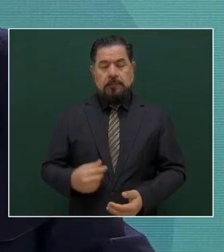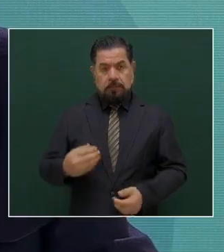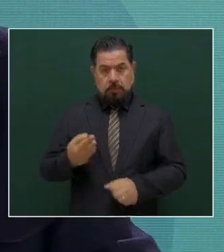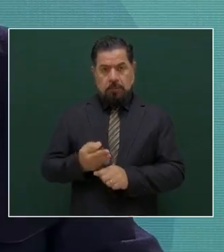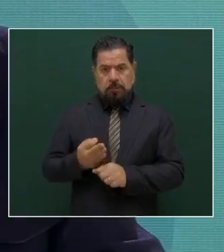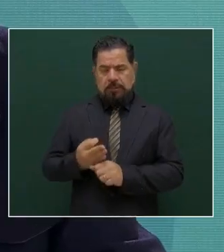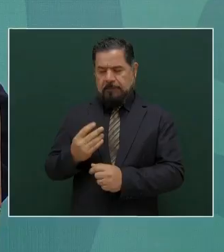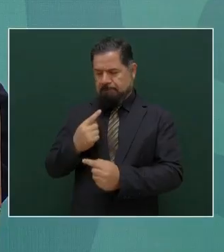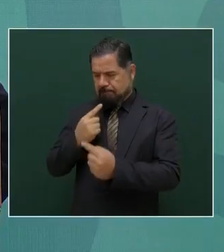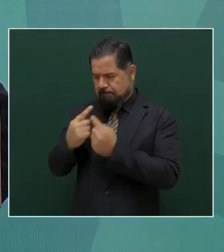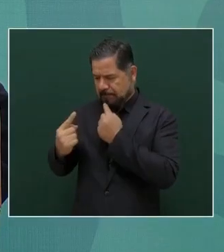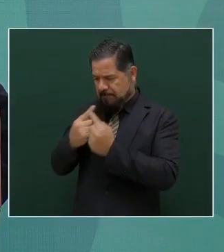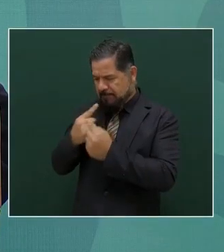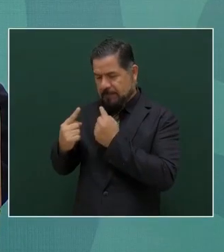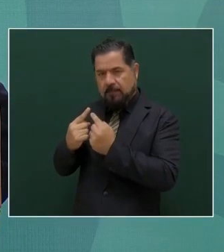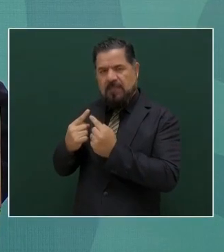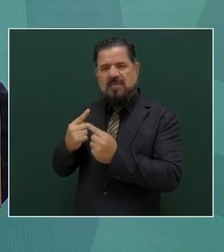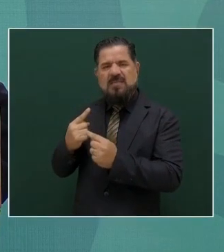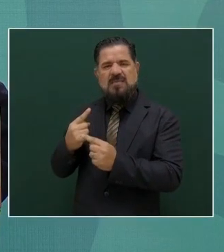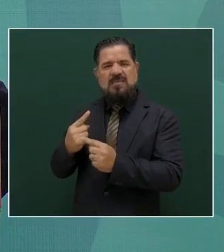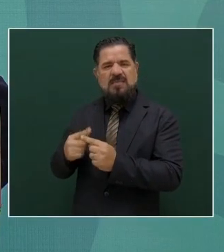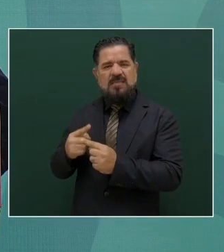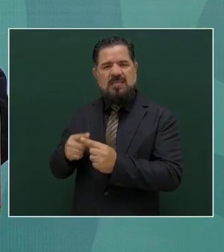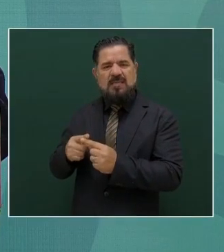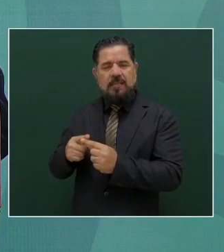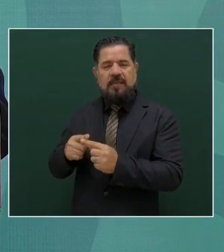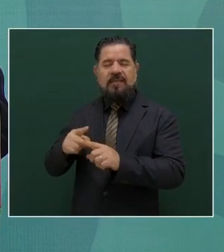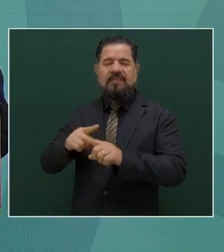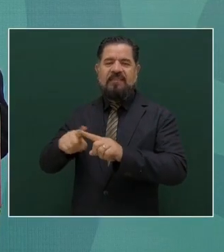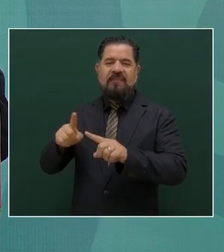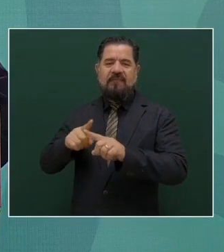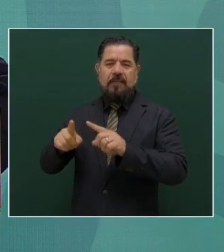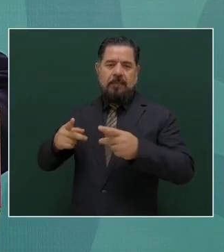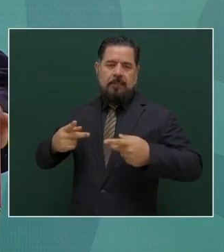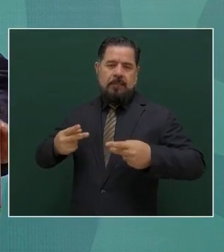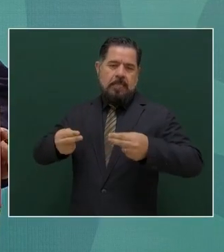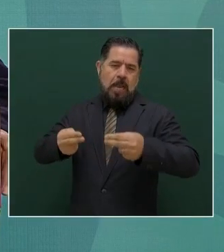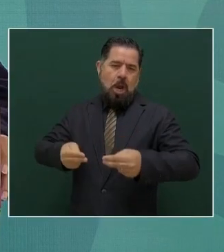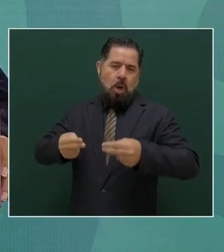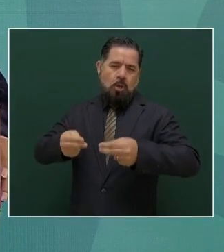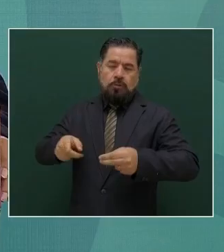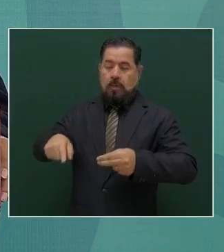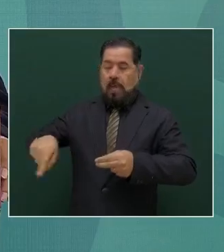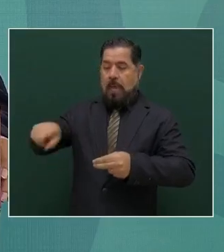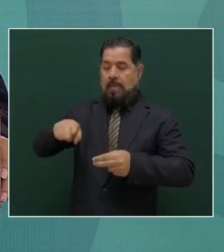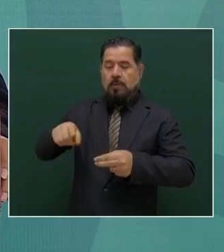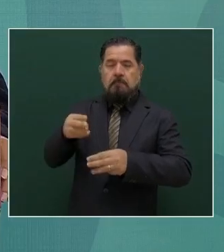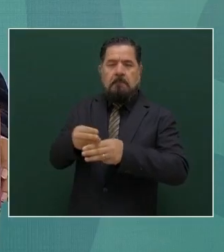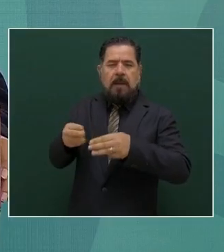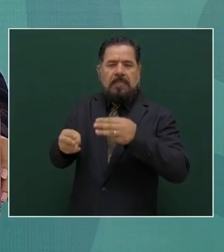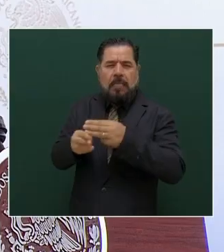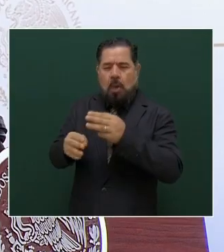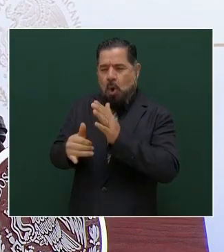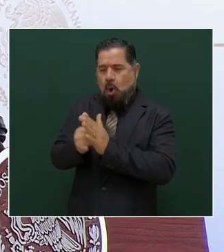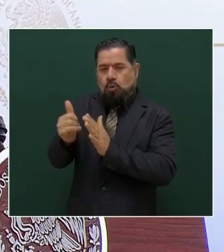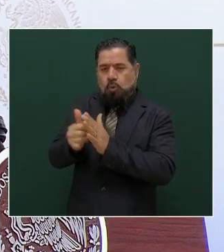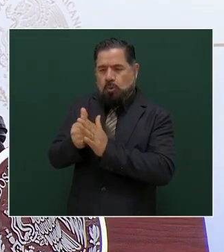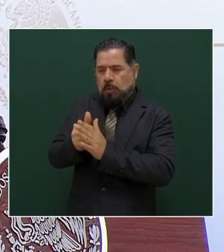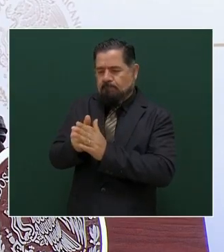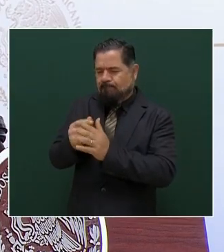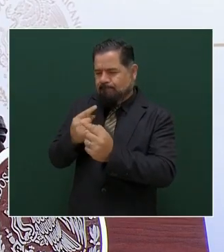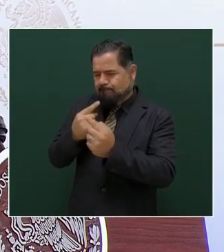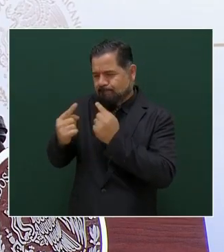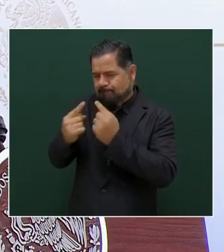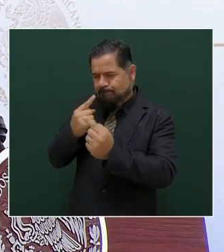con distribuidores de materiales de construcción para que